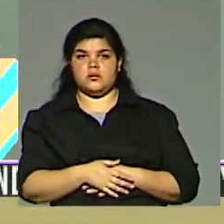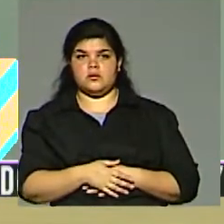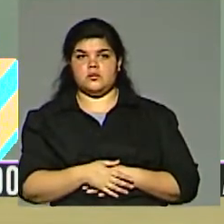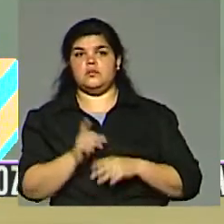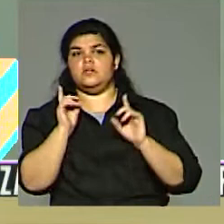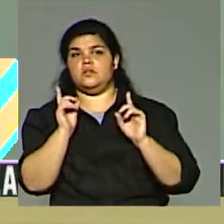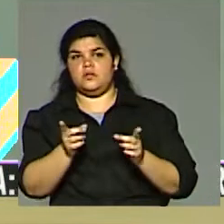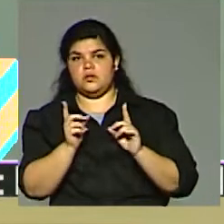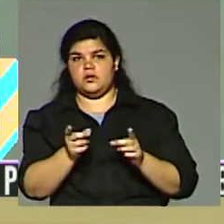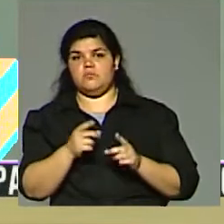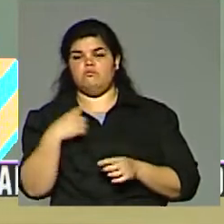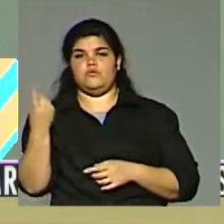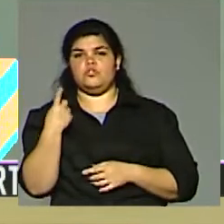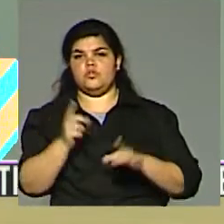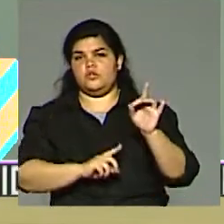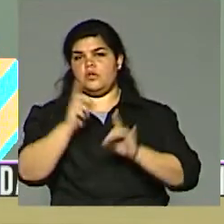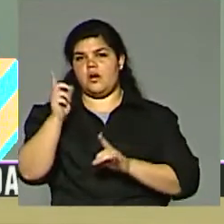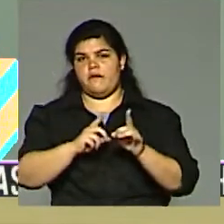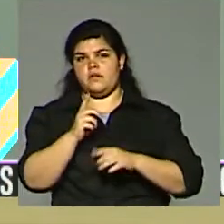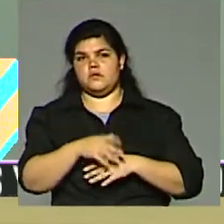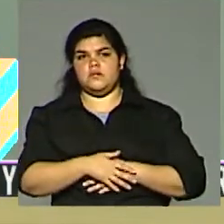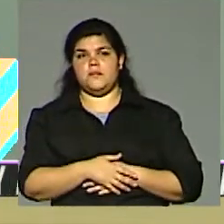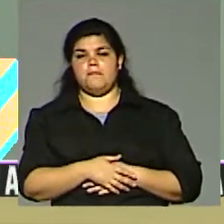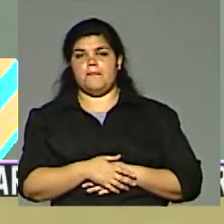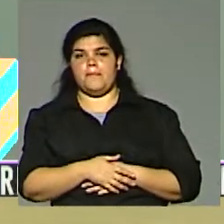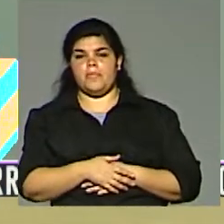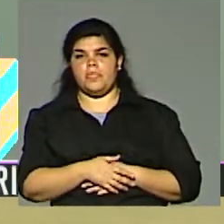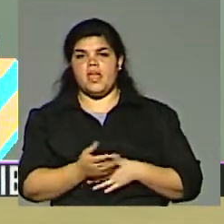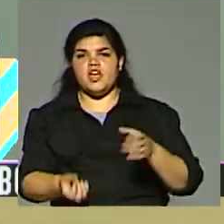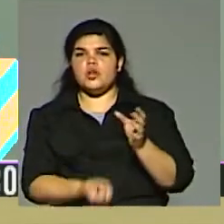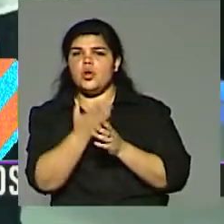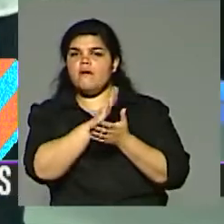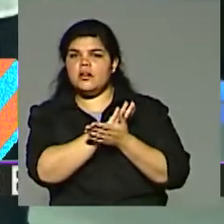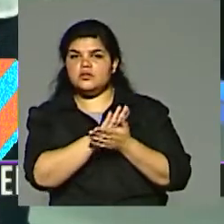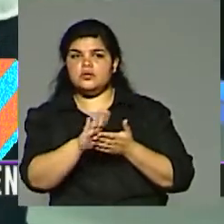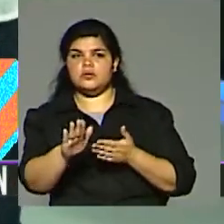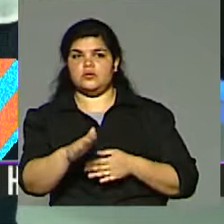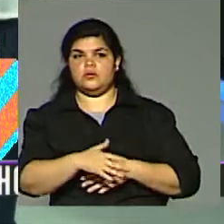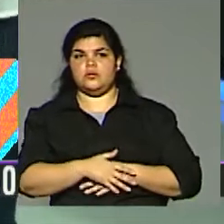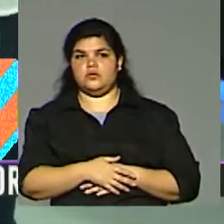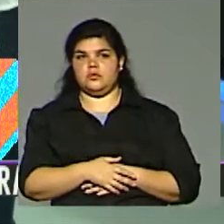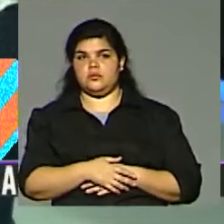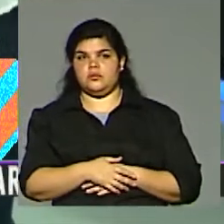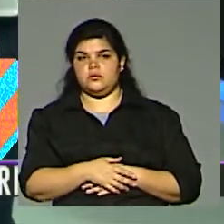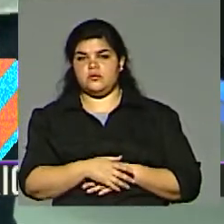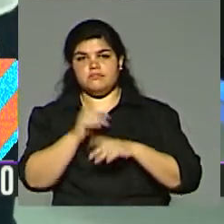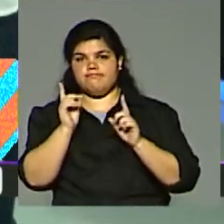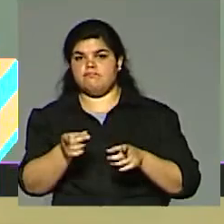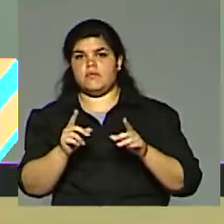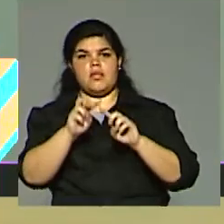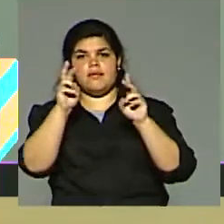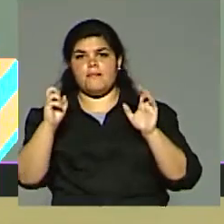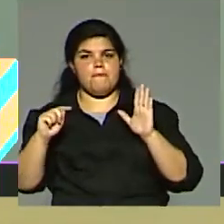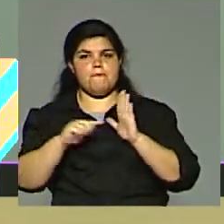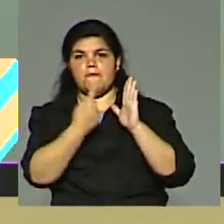supuesto que nosotros las vemos como innovaciones, sin embargo, hay un detalle que no es menor. Recordamos que en el caso puntual de lo que